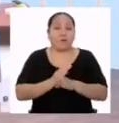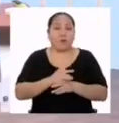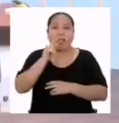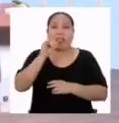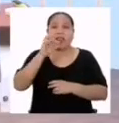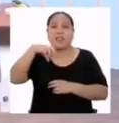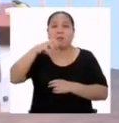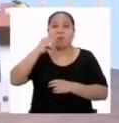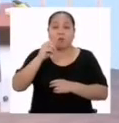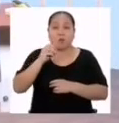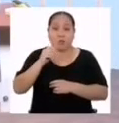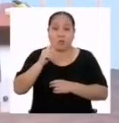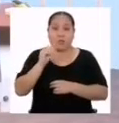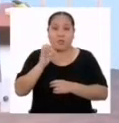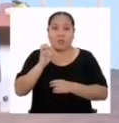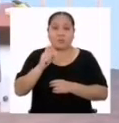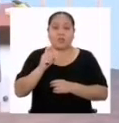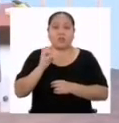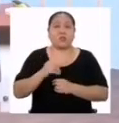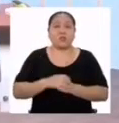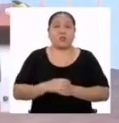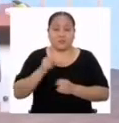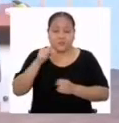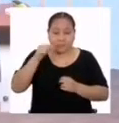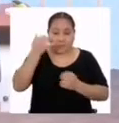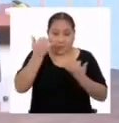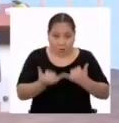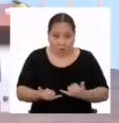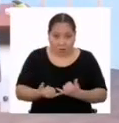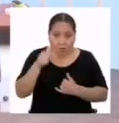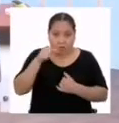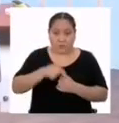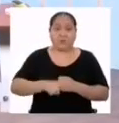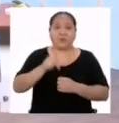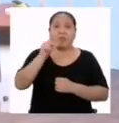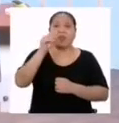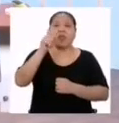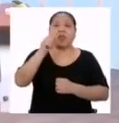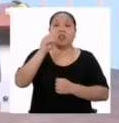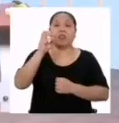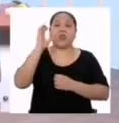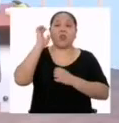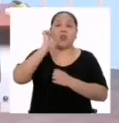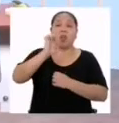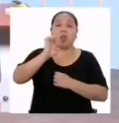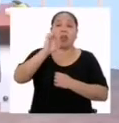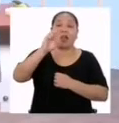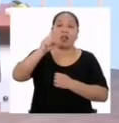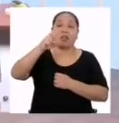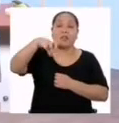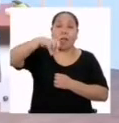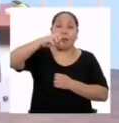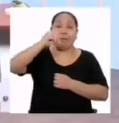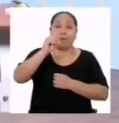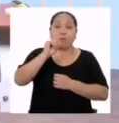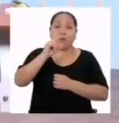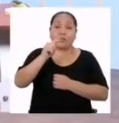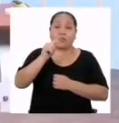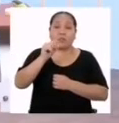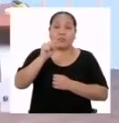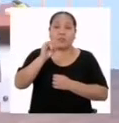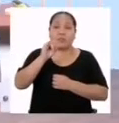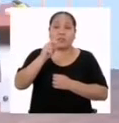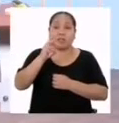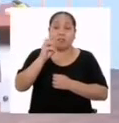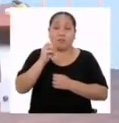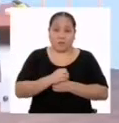texto. En el caso de hoy, nuestro texto fue expositivo. Finalmente, hicimos el resumen que nos permite identificar